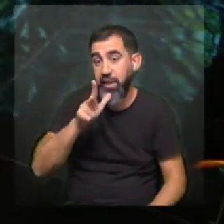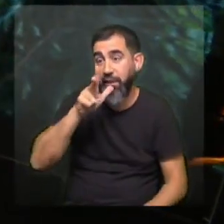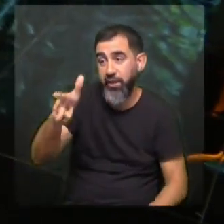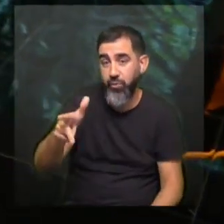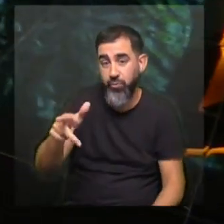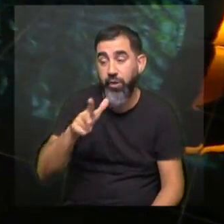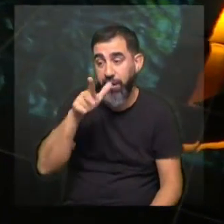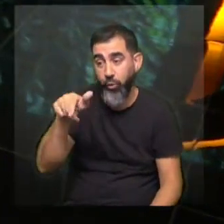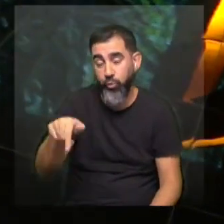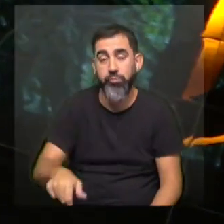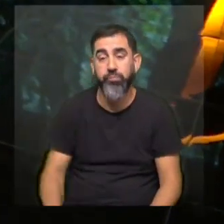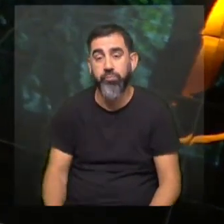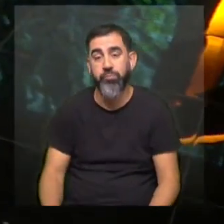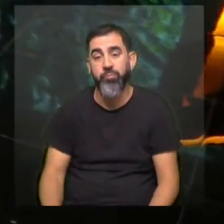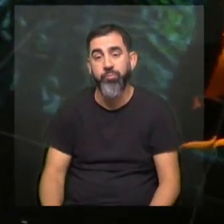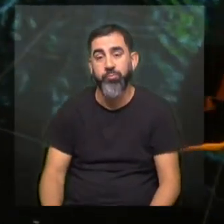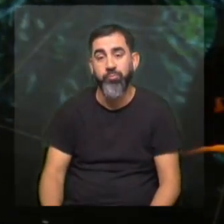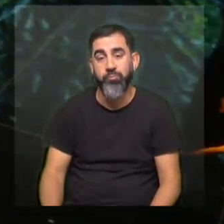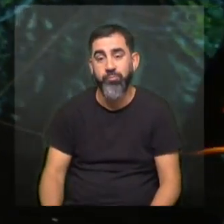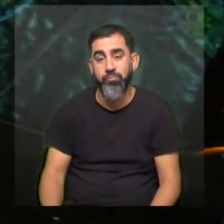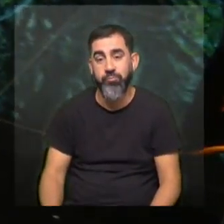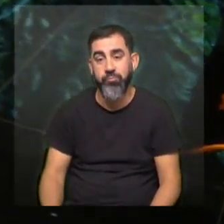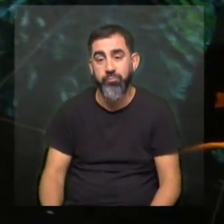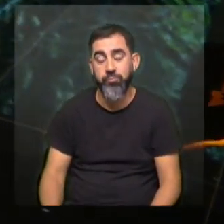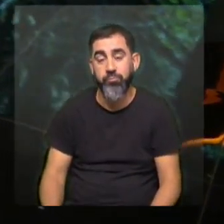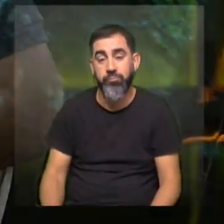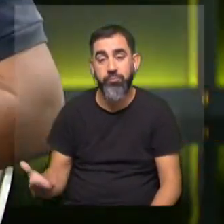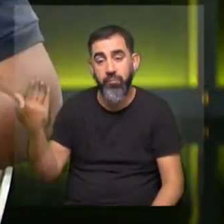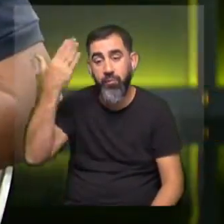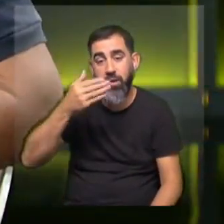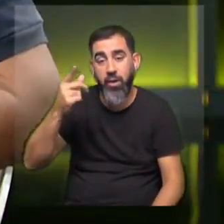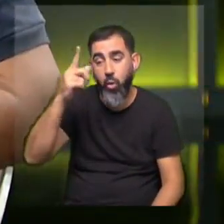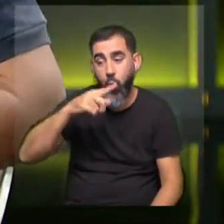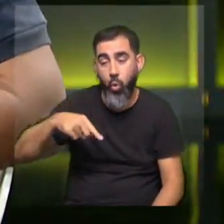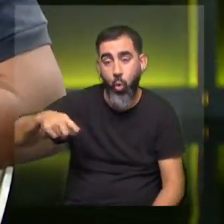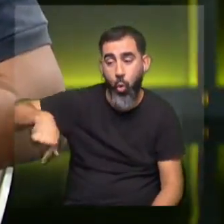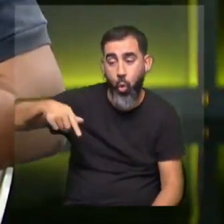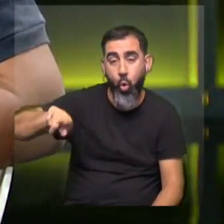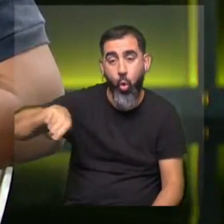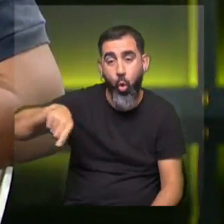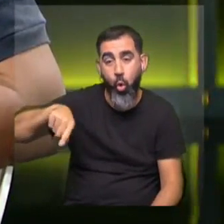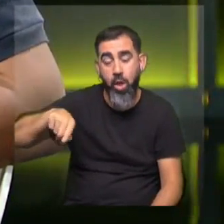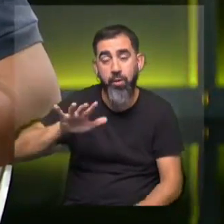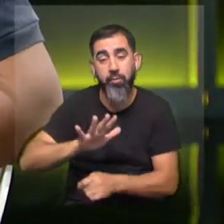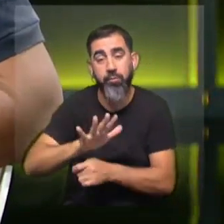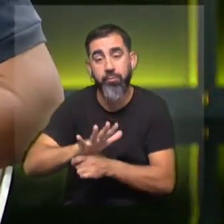melánica. Mirá vos que... La melánica tiene la cola, tiene como la